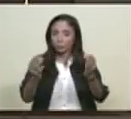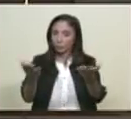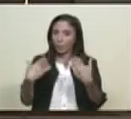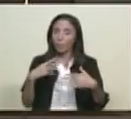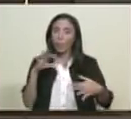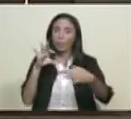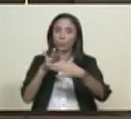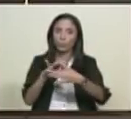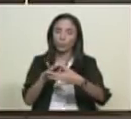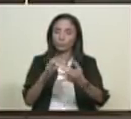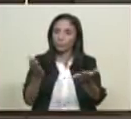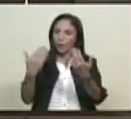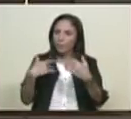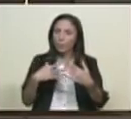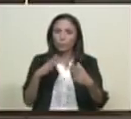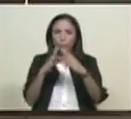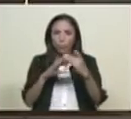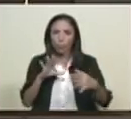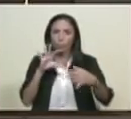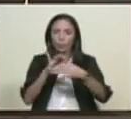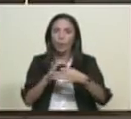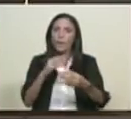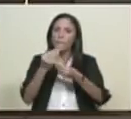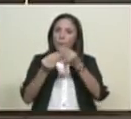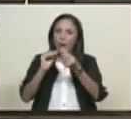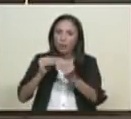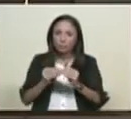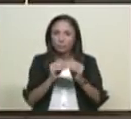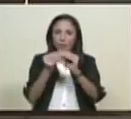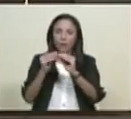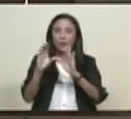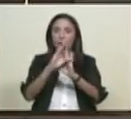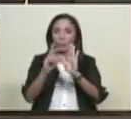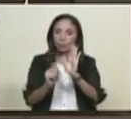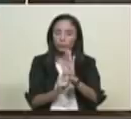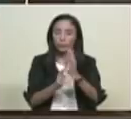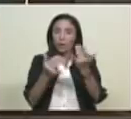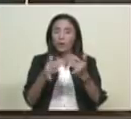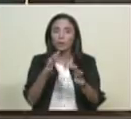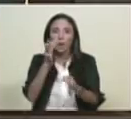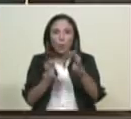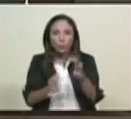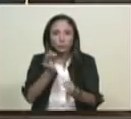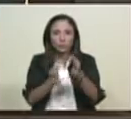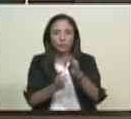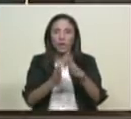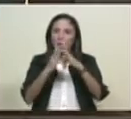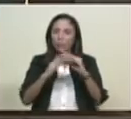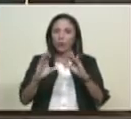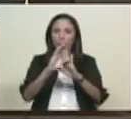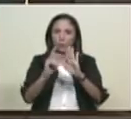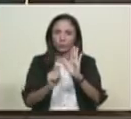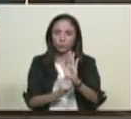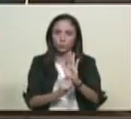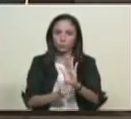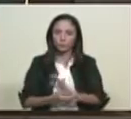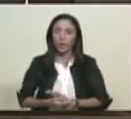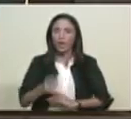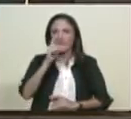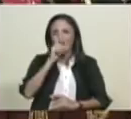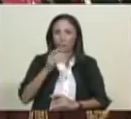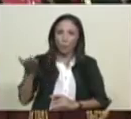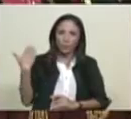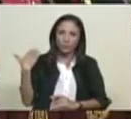esfuerzos desde ya para perfeccionar el sistema de justicia que está contenido en la Constitución de